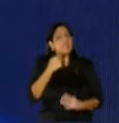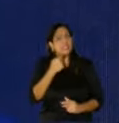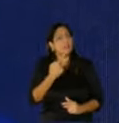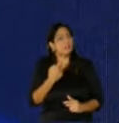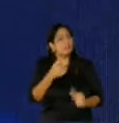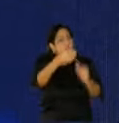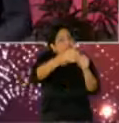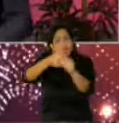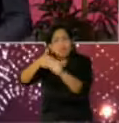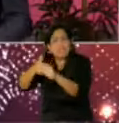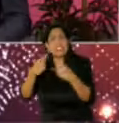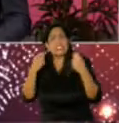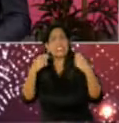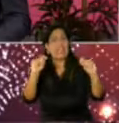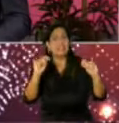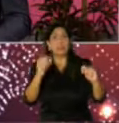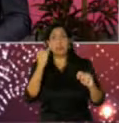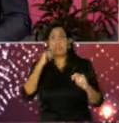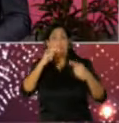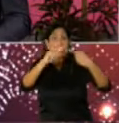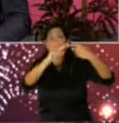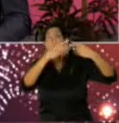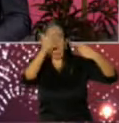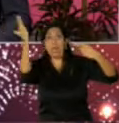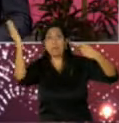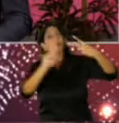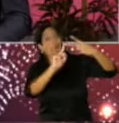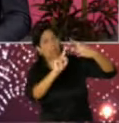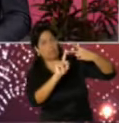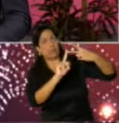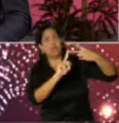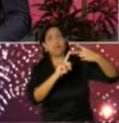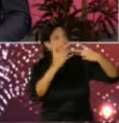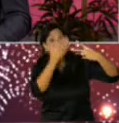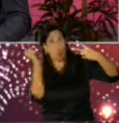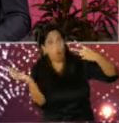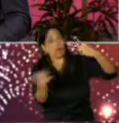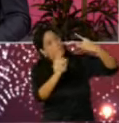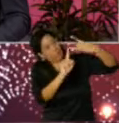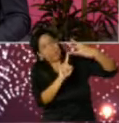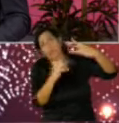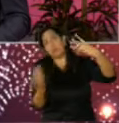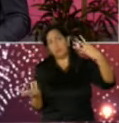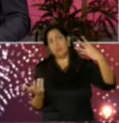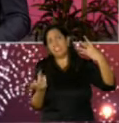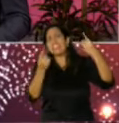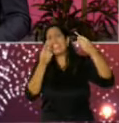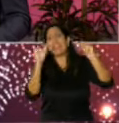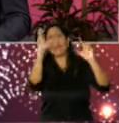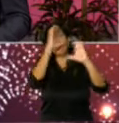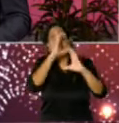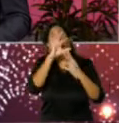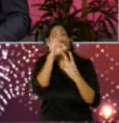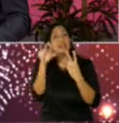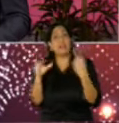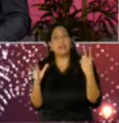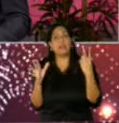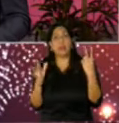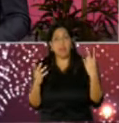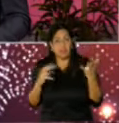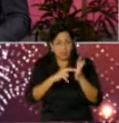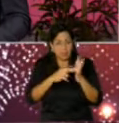la estrategia, la estratificación, particularmente si se van a hacer procedimientos invasivos, obtención de esputo, obtención